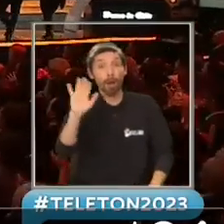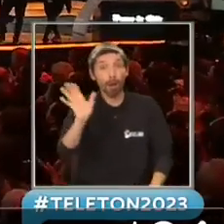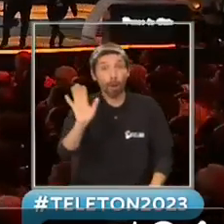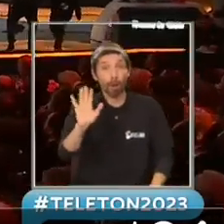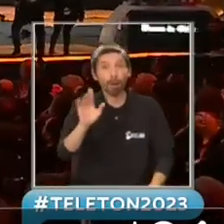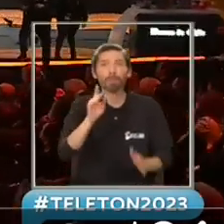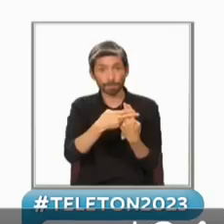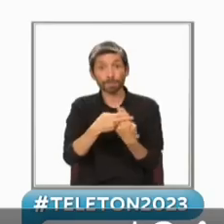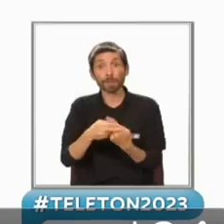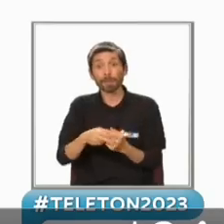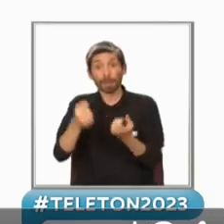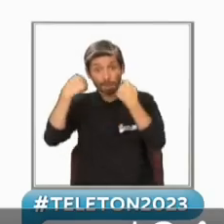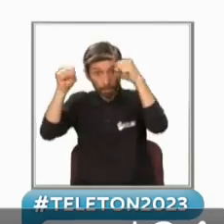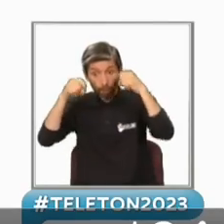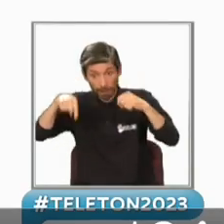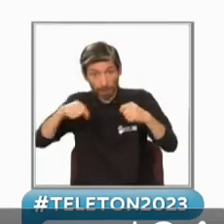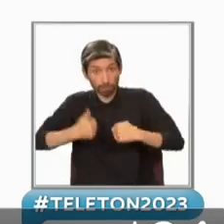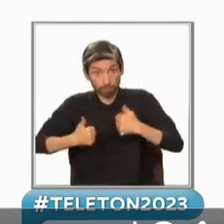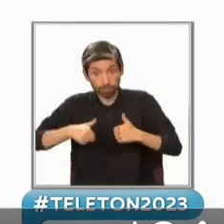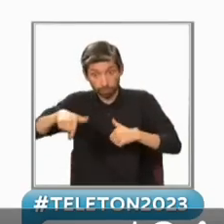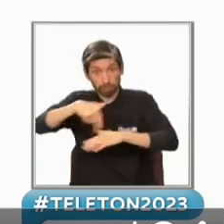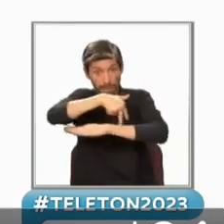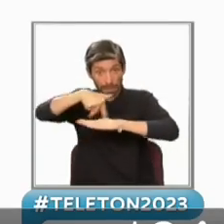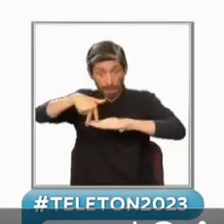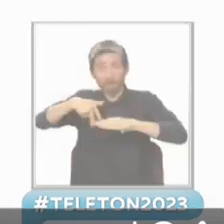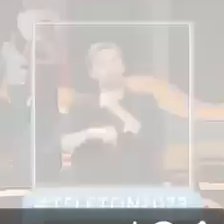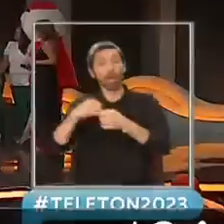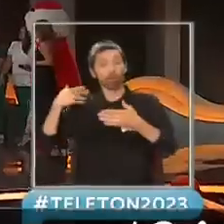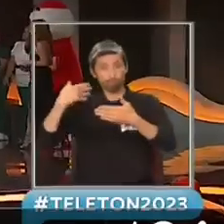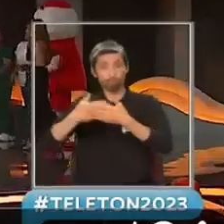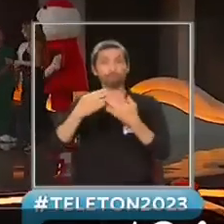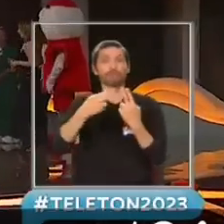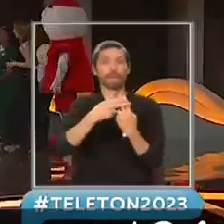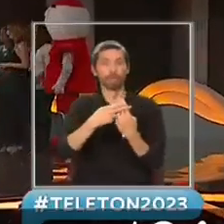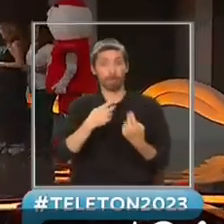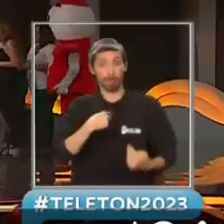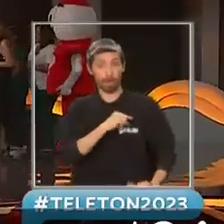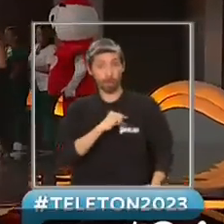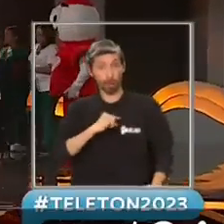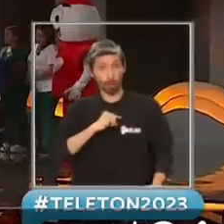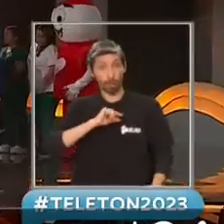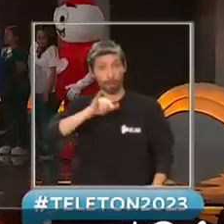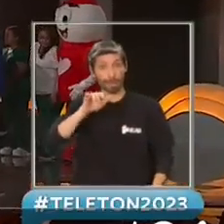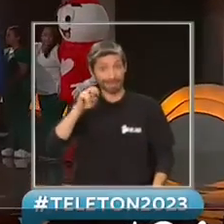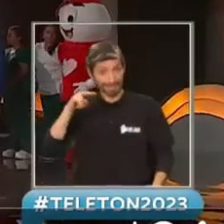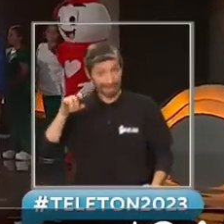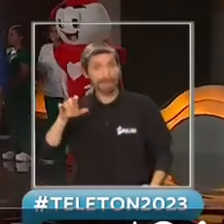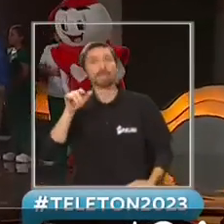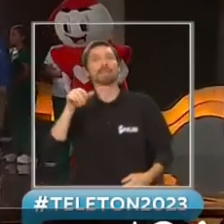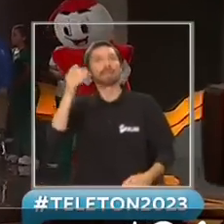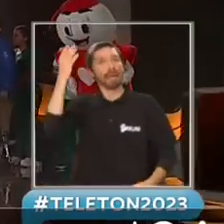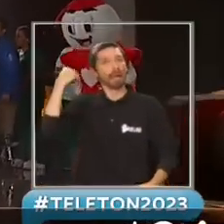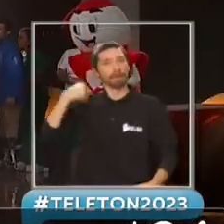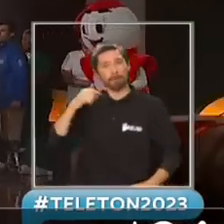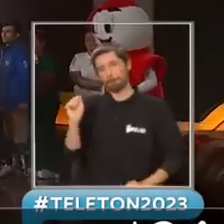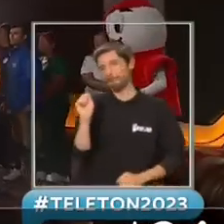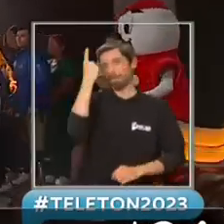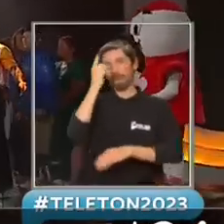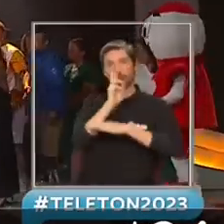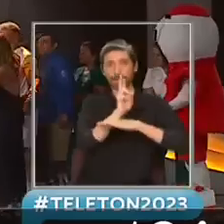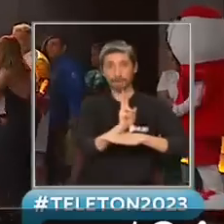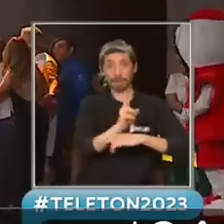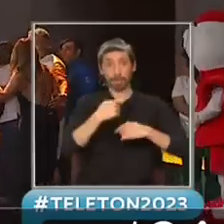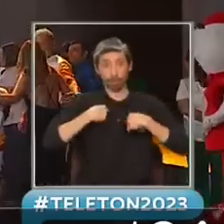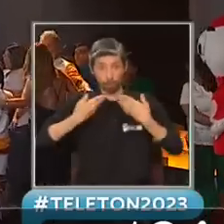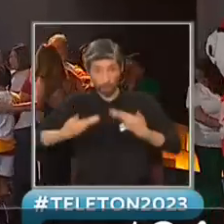Inauguración que contó con la primera y actual embajadora de la Teletón. Mi nombre es Jane Hermosilla y soy la primera embajadora. Y yo soy